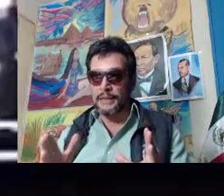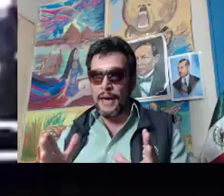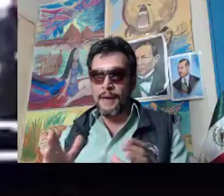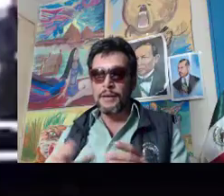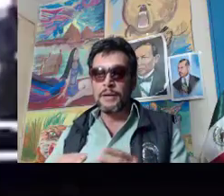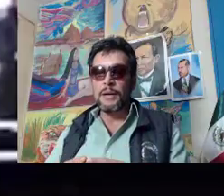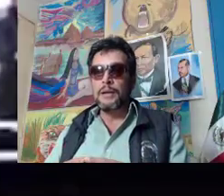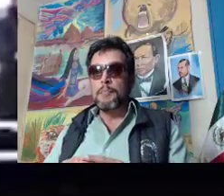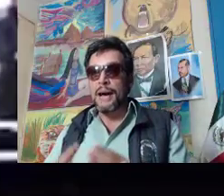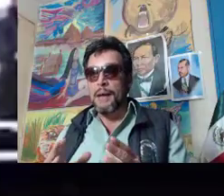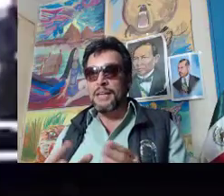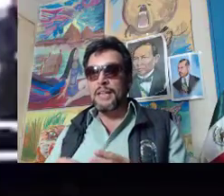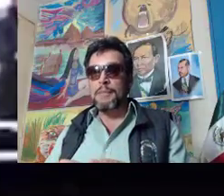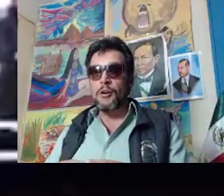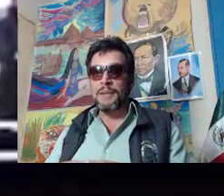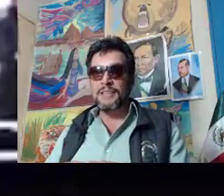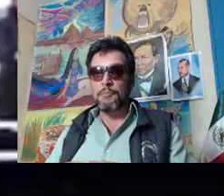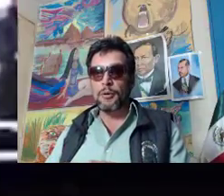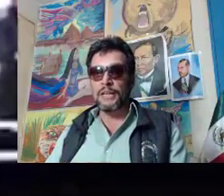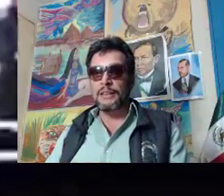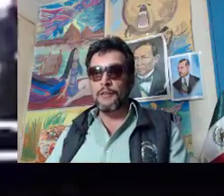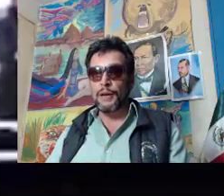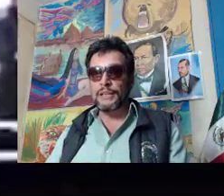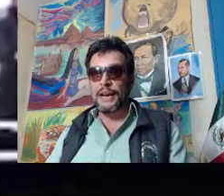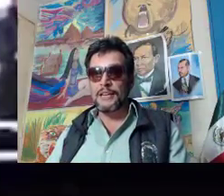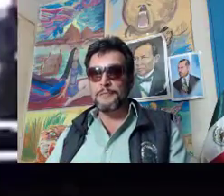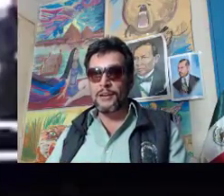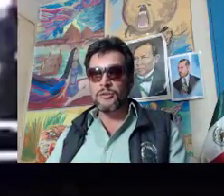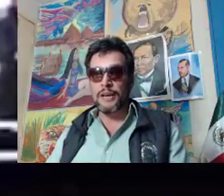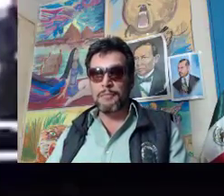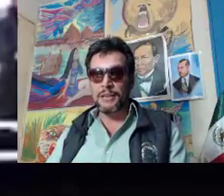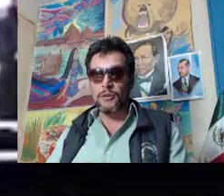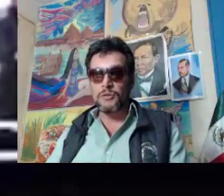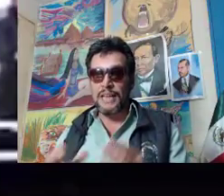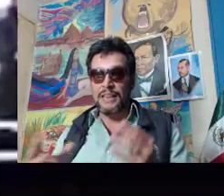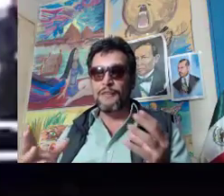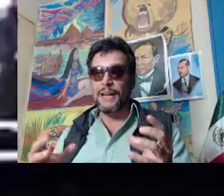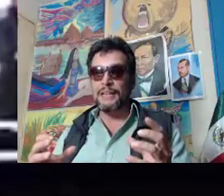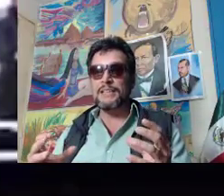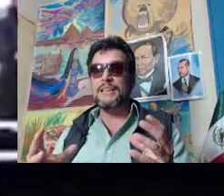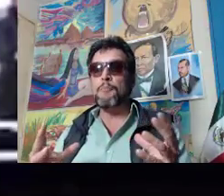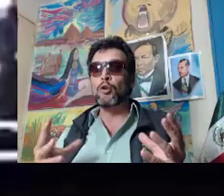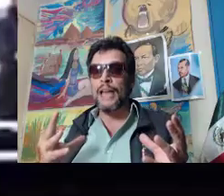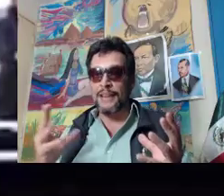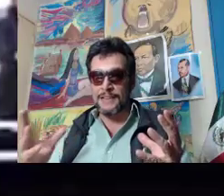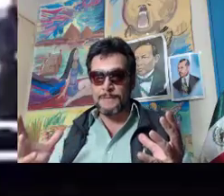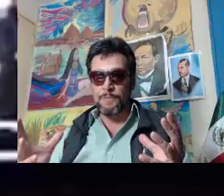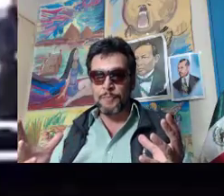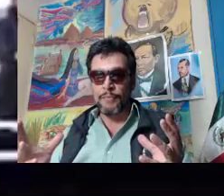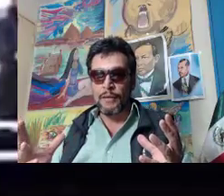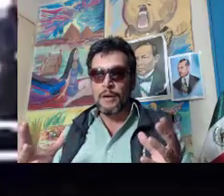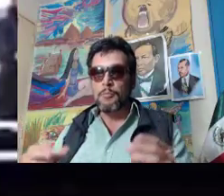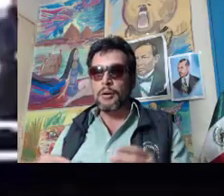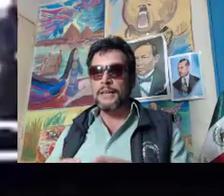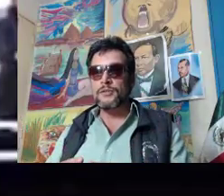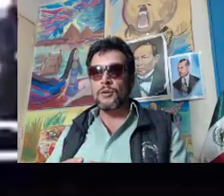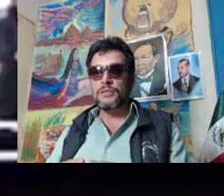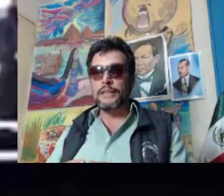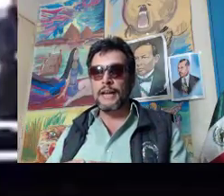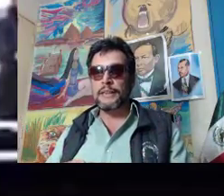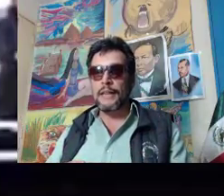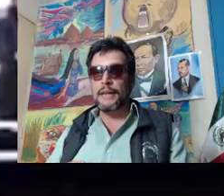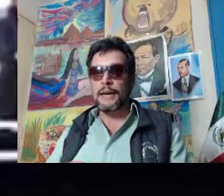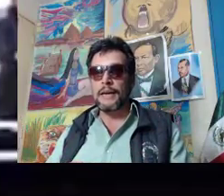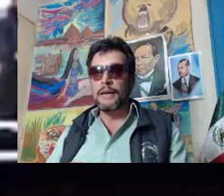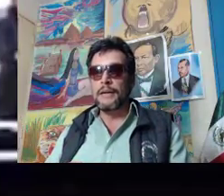muy directa. Para mí también lo más importante fue traerles varios segmentos de diferentes diputadas, porque esto